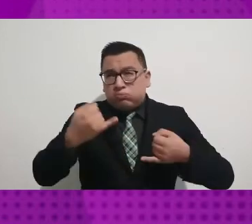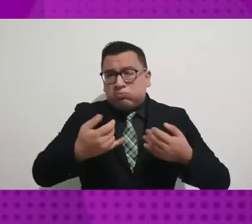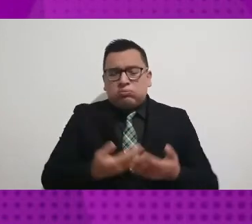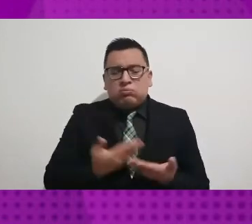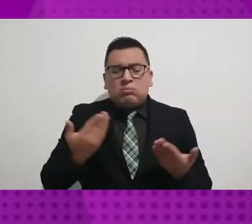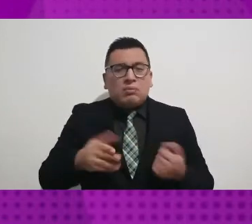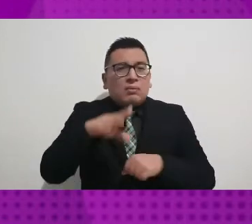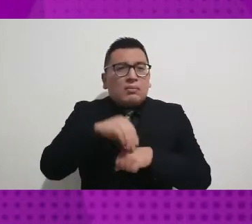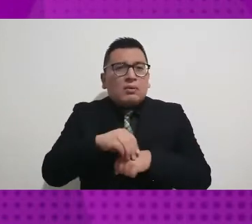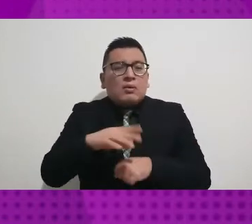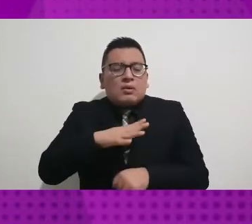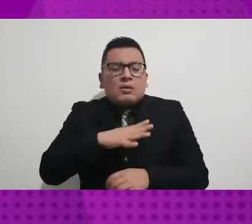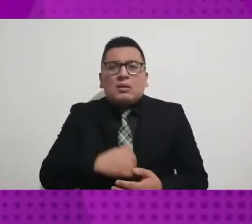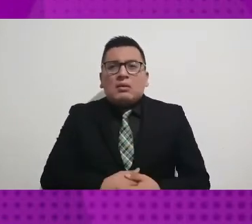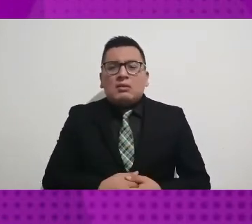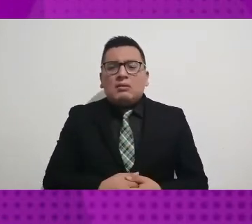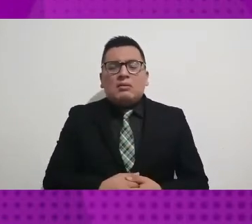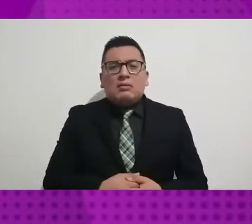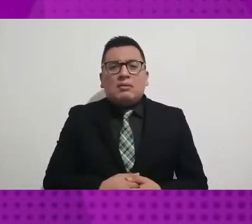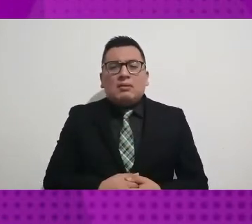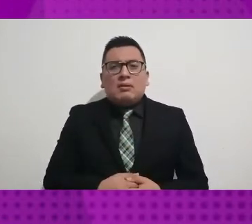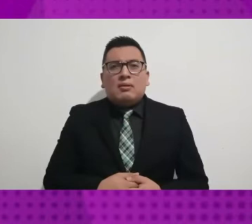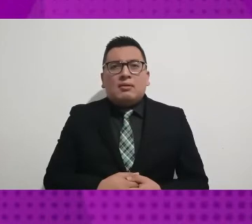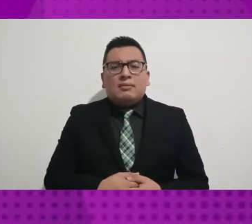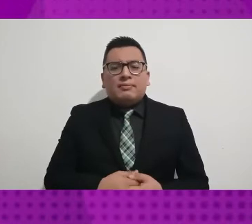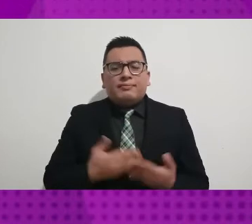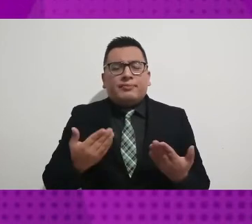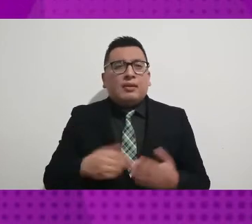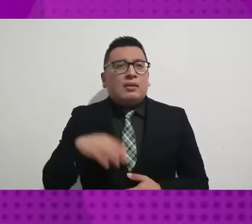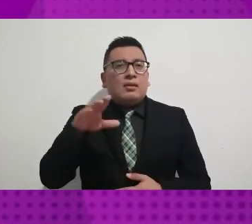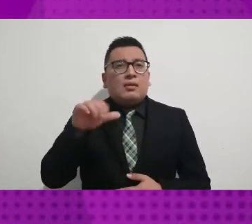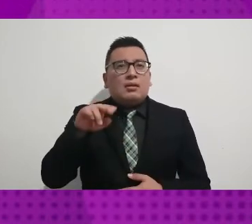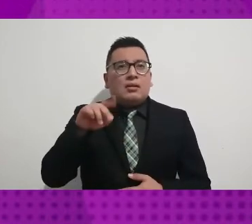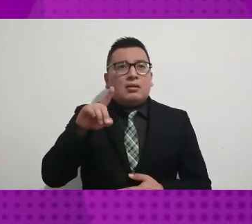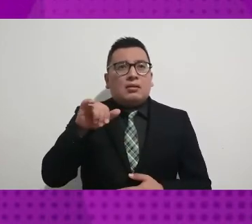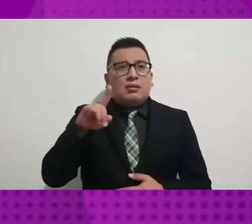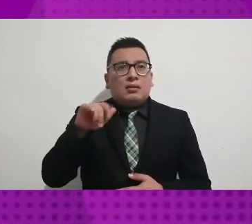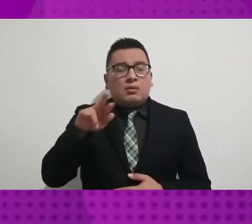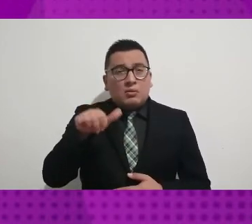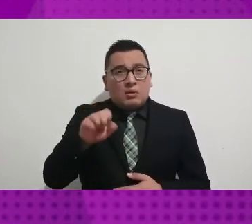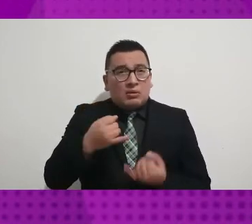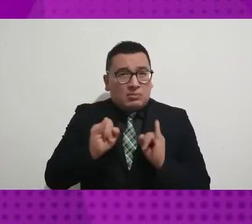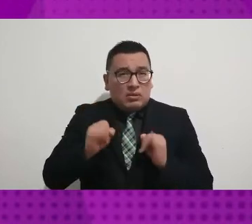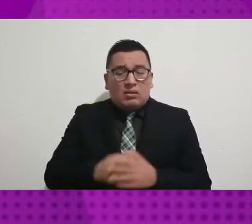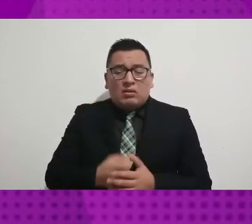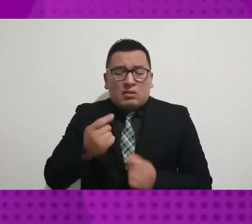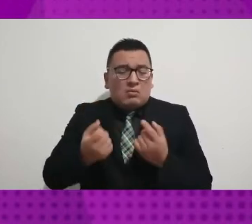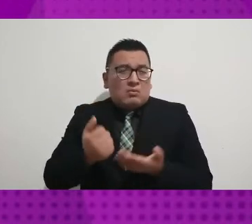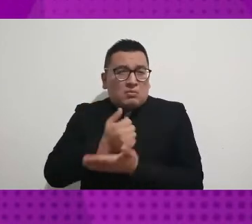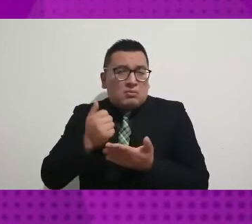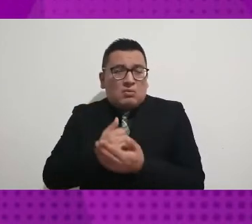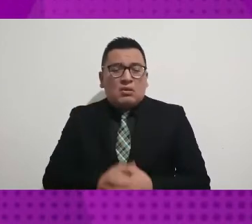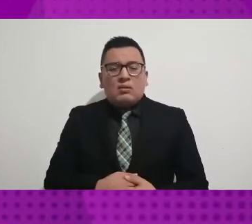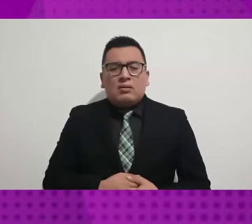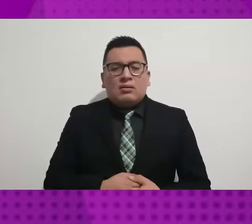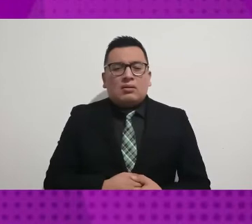judicialmente se permite que, a pesar de que haya legislaciones que limiten a las candidaturas independientes en representación proporcional en